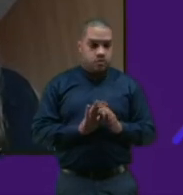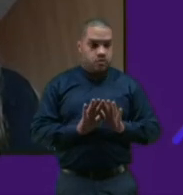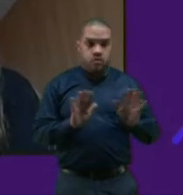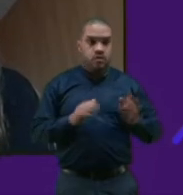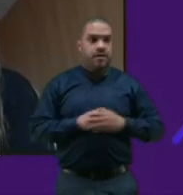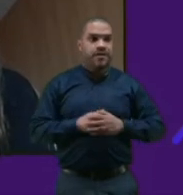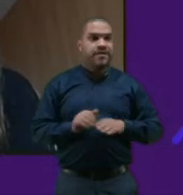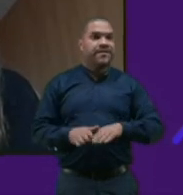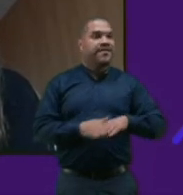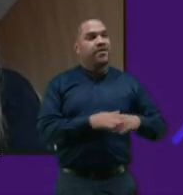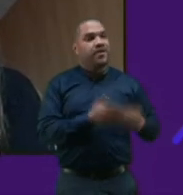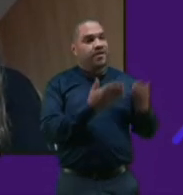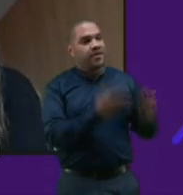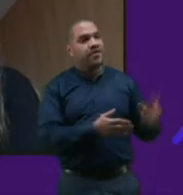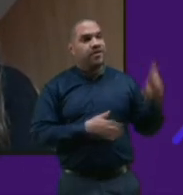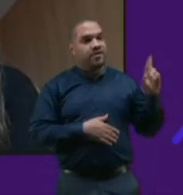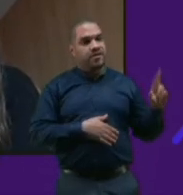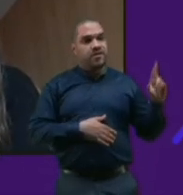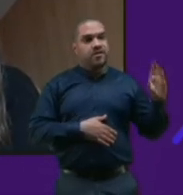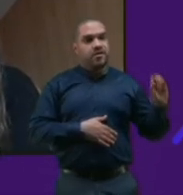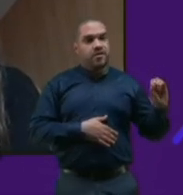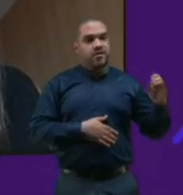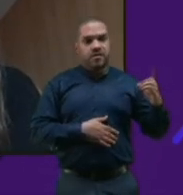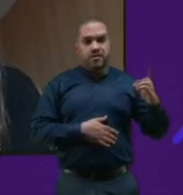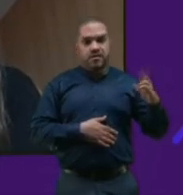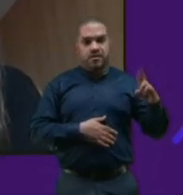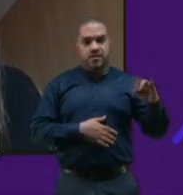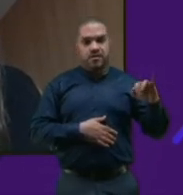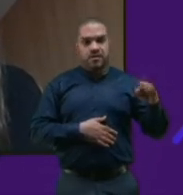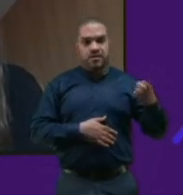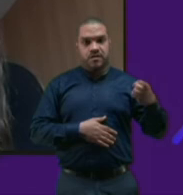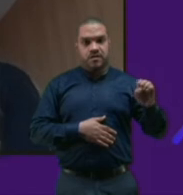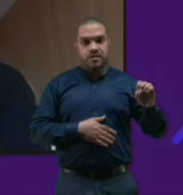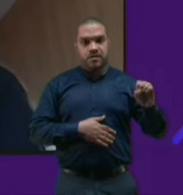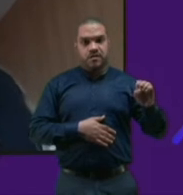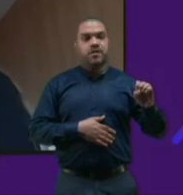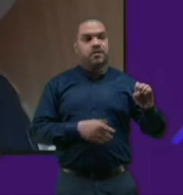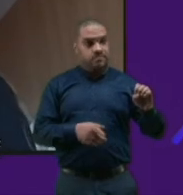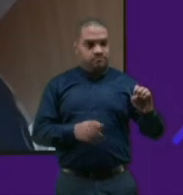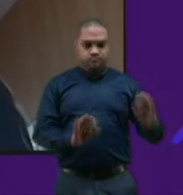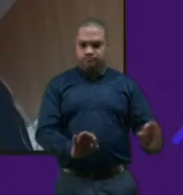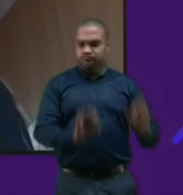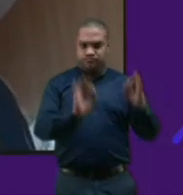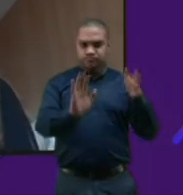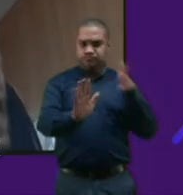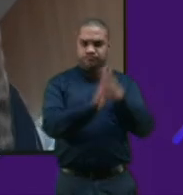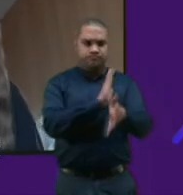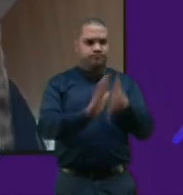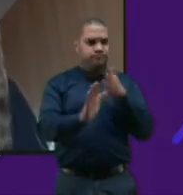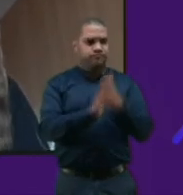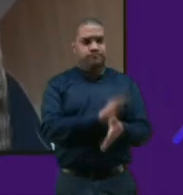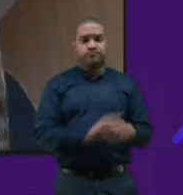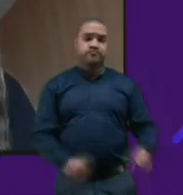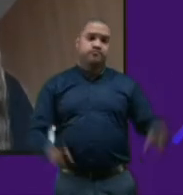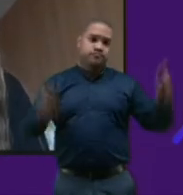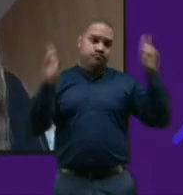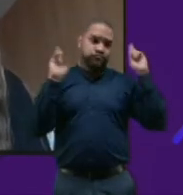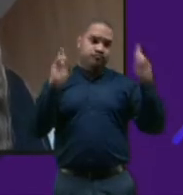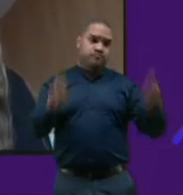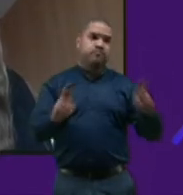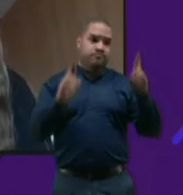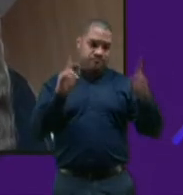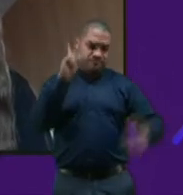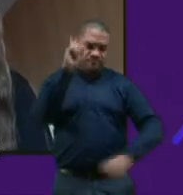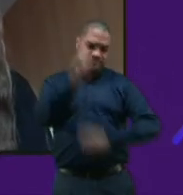Bueno, Rodrigo, Dani, súper interesante, congrats, felicitaciones, espectacular. Espero que en un año en Inspiratic 2021 nos